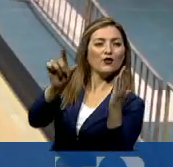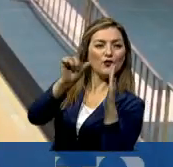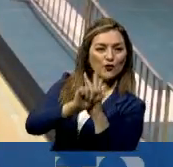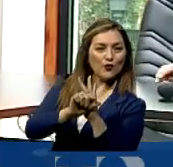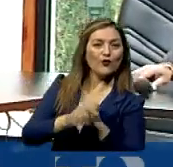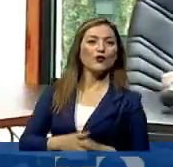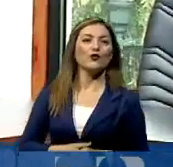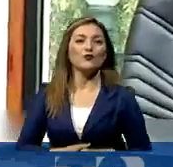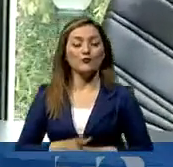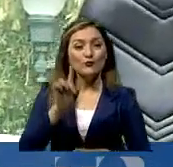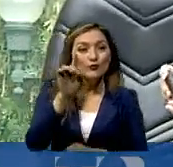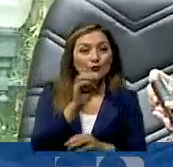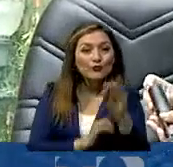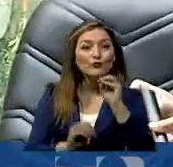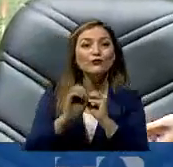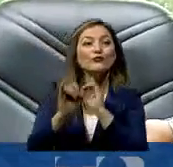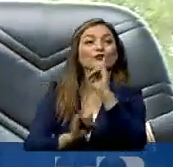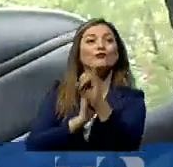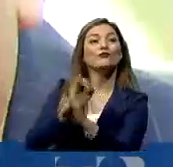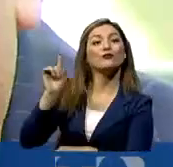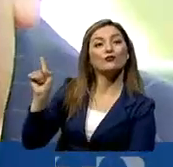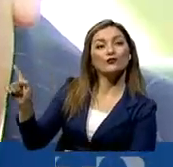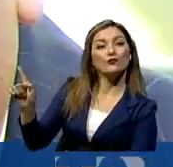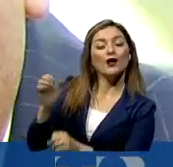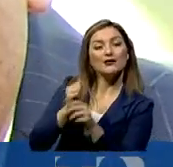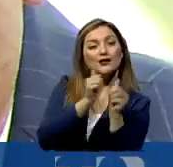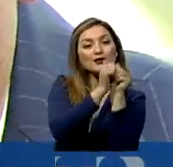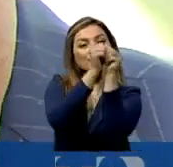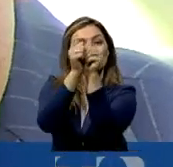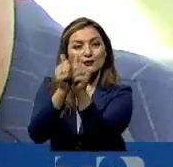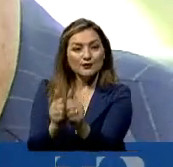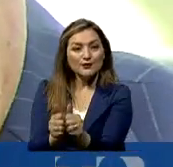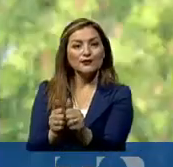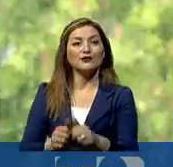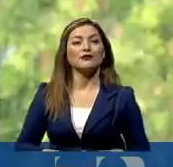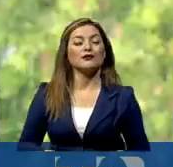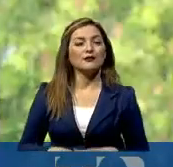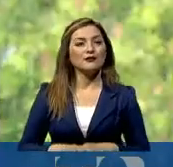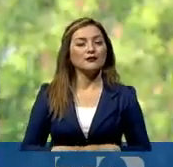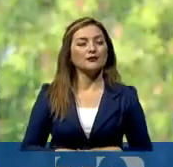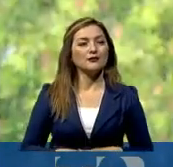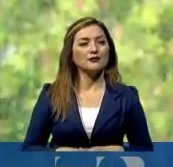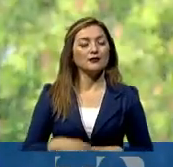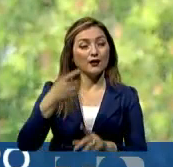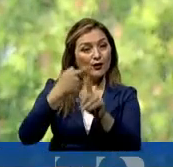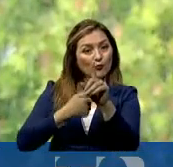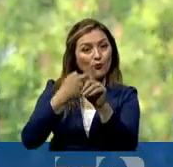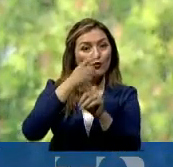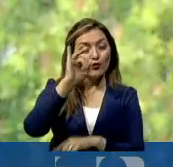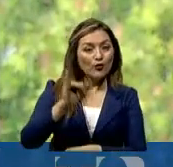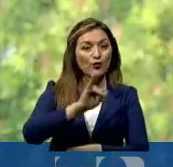embargo a la fecha un observador internacional ya realiza el acompañamiento en este proceso hasta junio